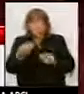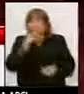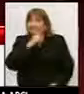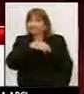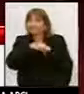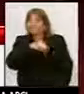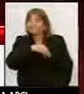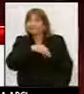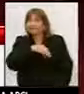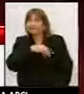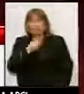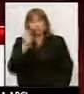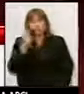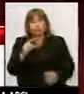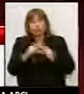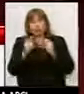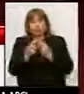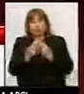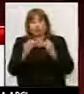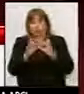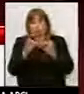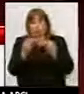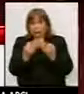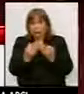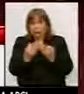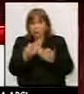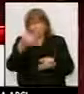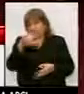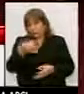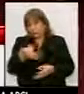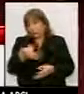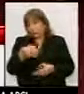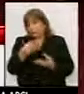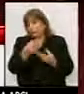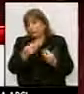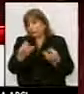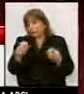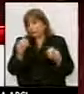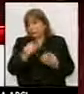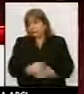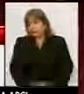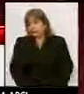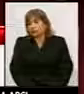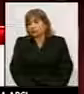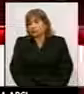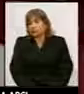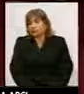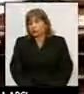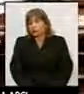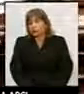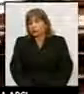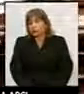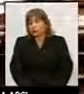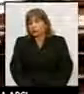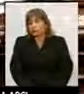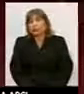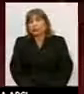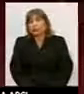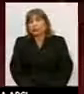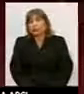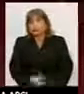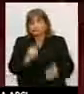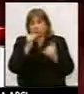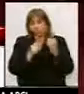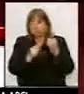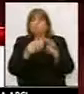favorecer no solamente a un sector de familias, sino lo fundamental, a la mayoría que... ¿Para qué concluye? Para terminar,